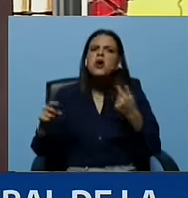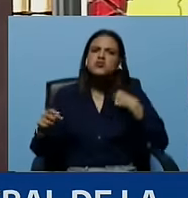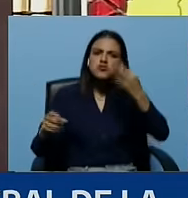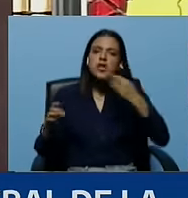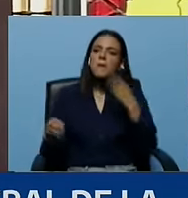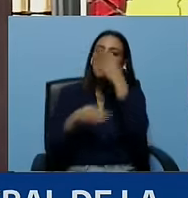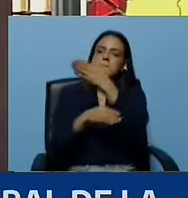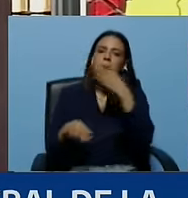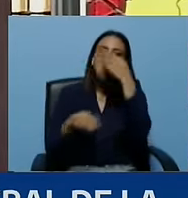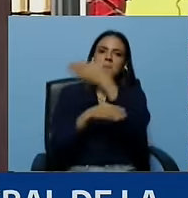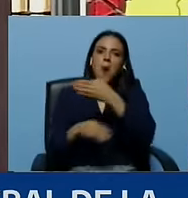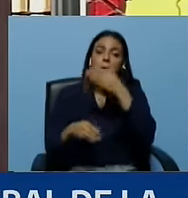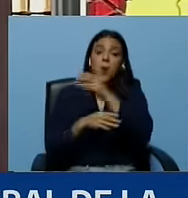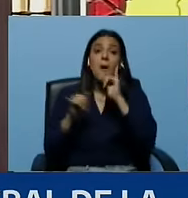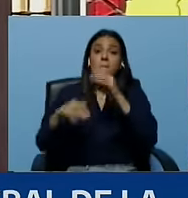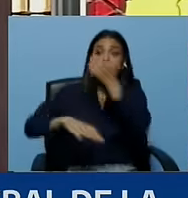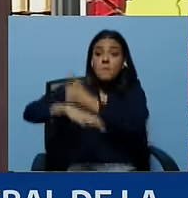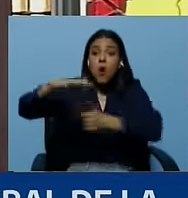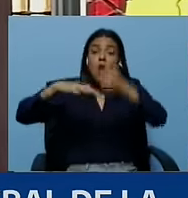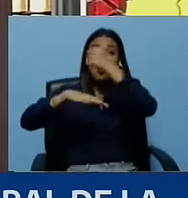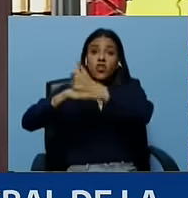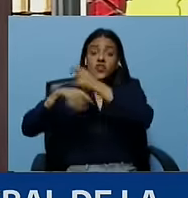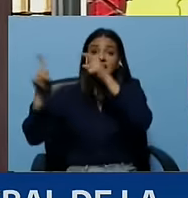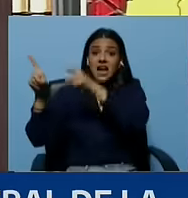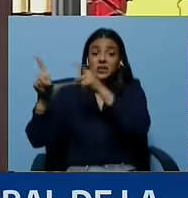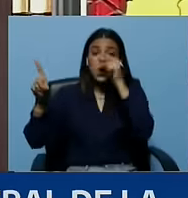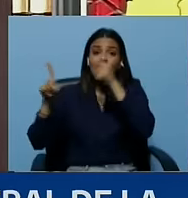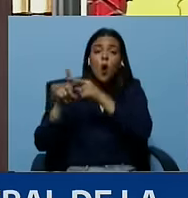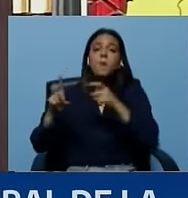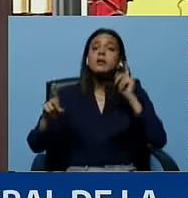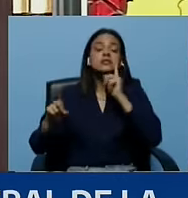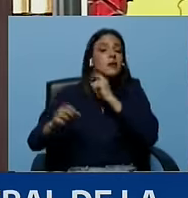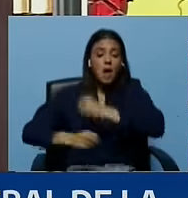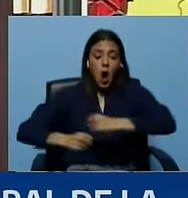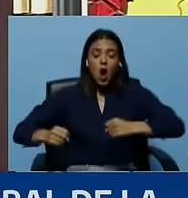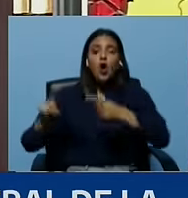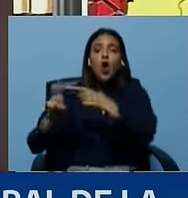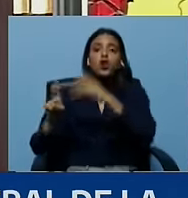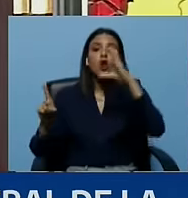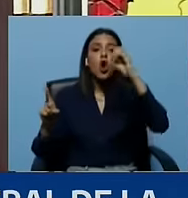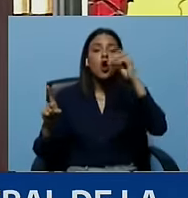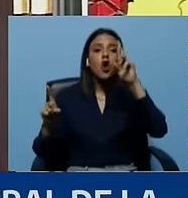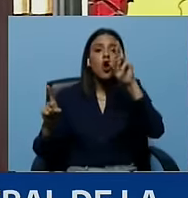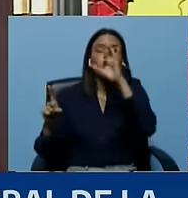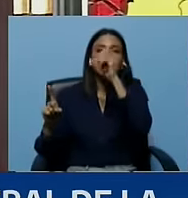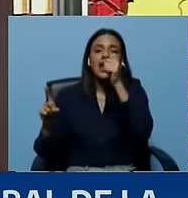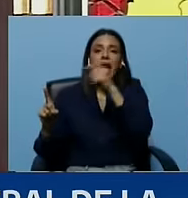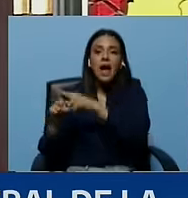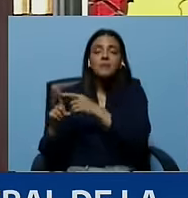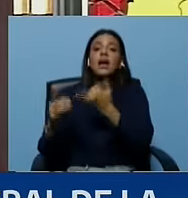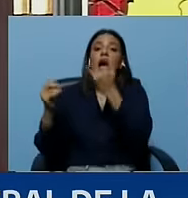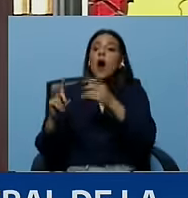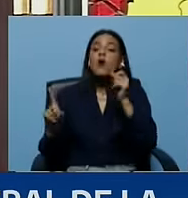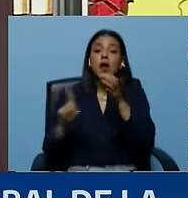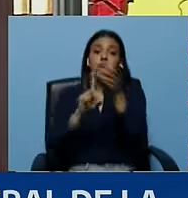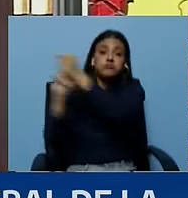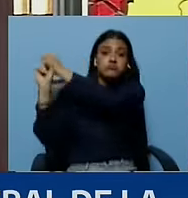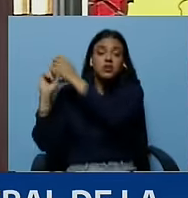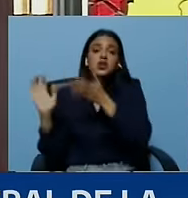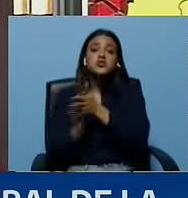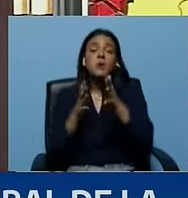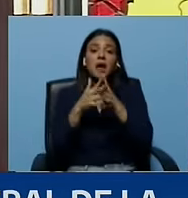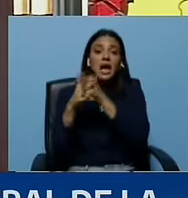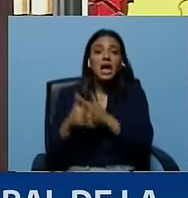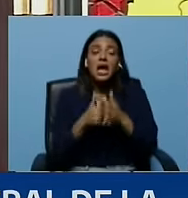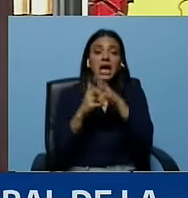allá. El director de Radio Fe y Alegría era el Gordo Correa, que después lo captó la CIA y ahora trabaja con la CIA en vainas estas de